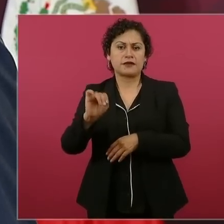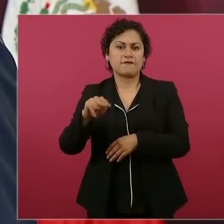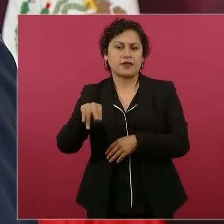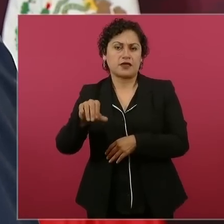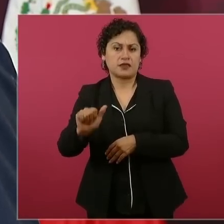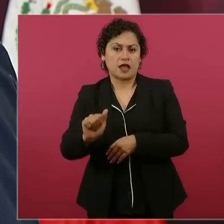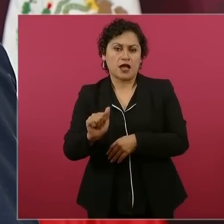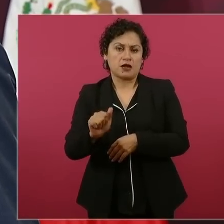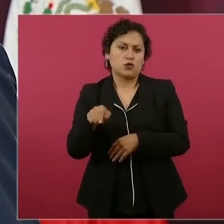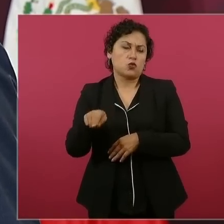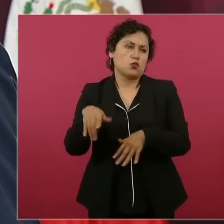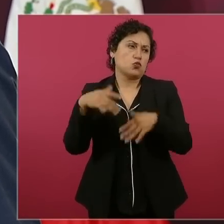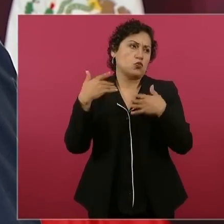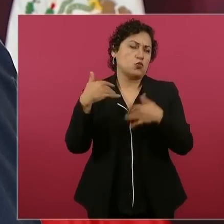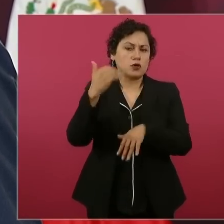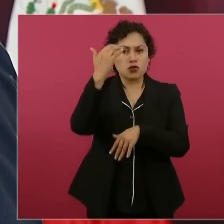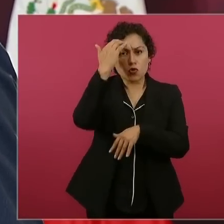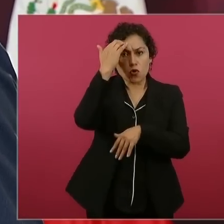y están